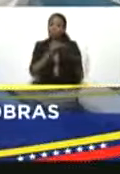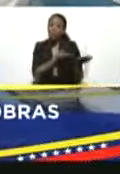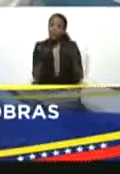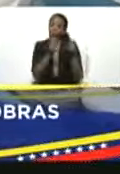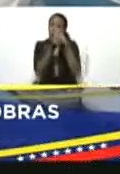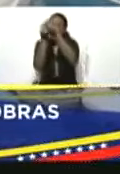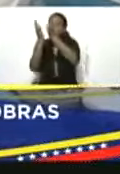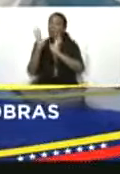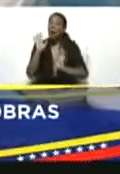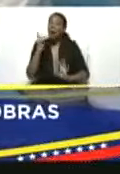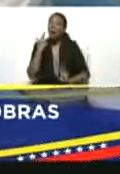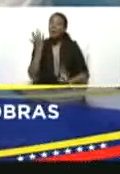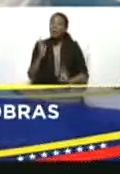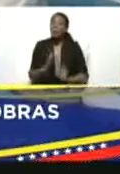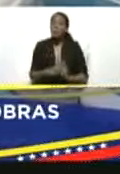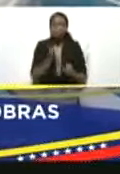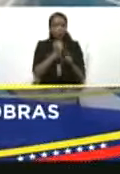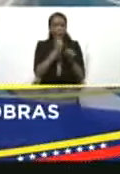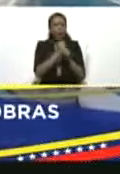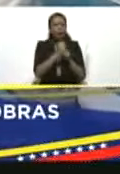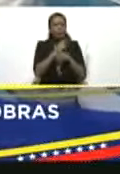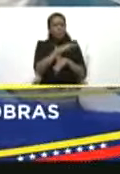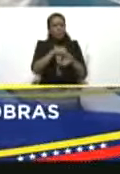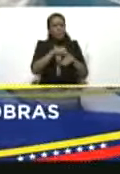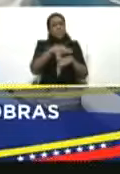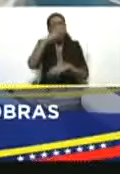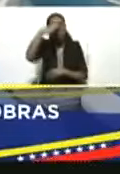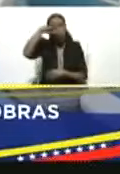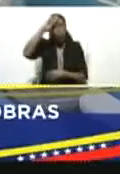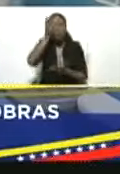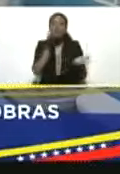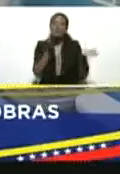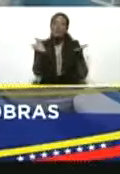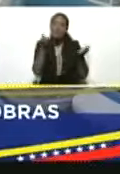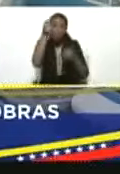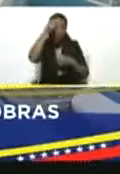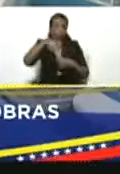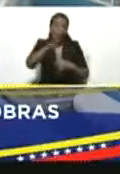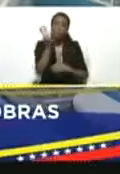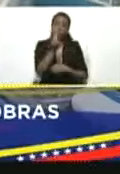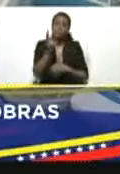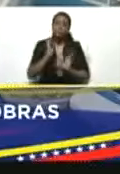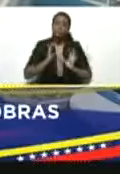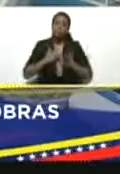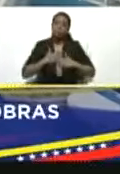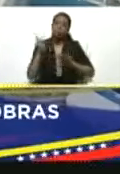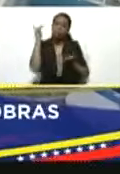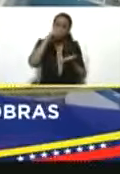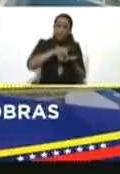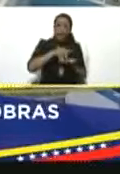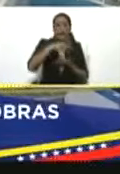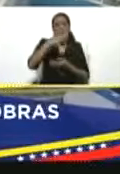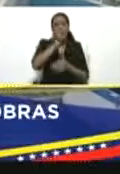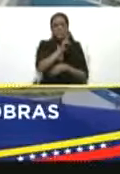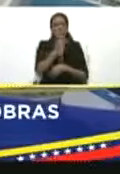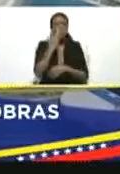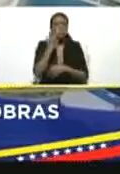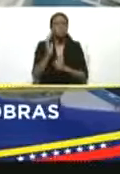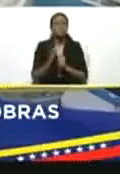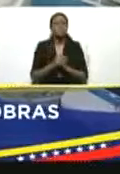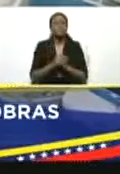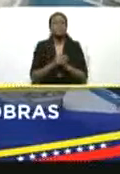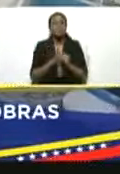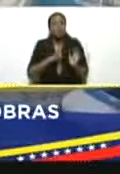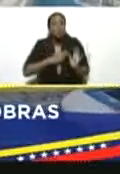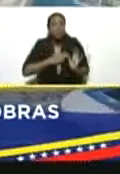Ah y tú estás Aquí trabajando en la misión cubana estoy aquí prestándole Servicio al pueblo venezolano bueno para que ustedes vean quiero